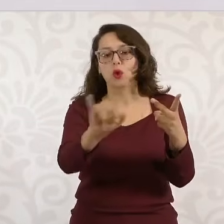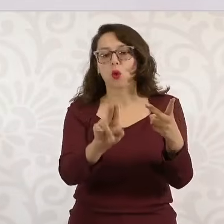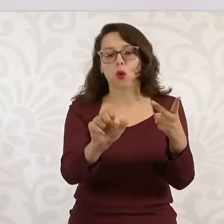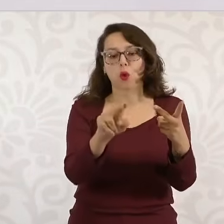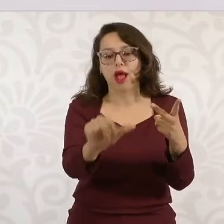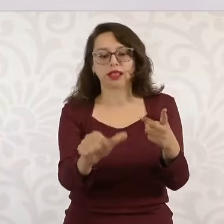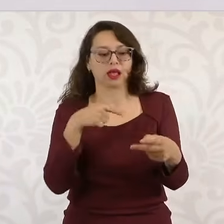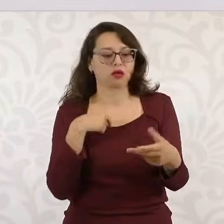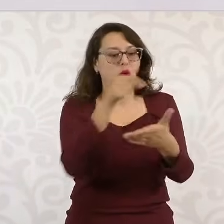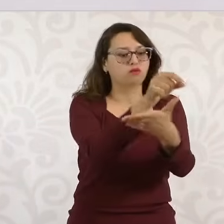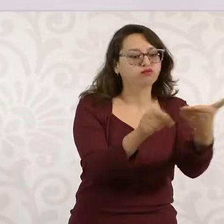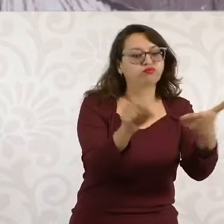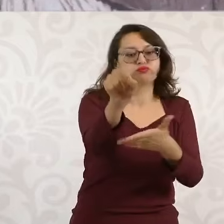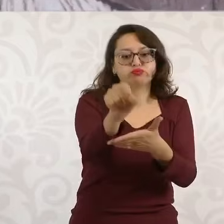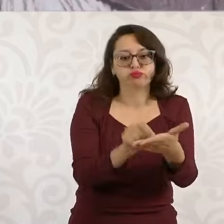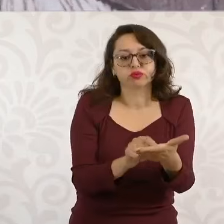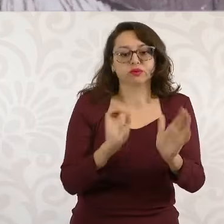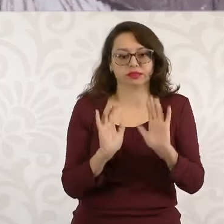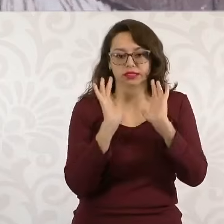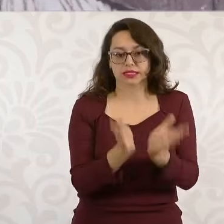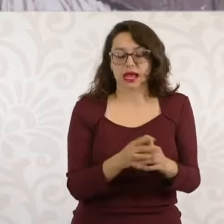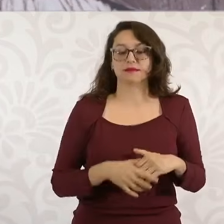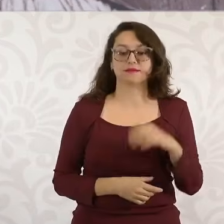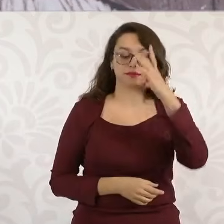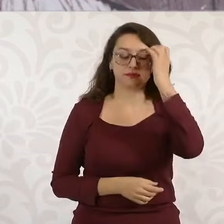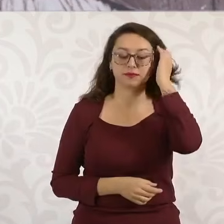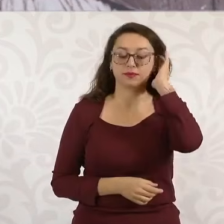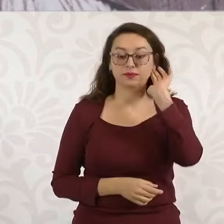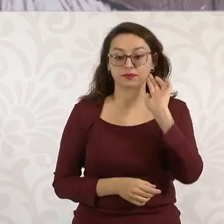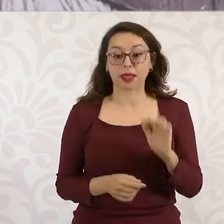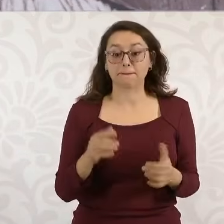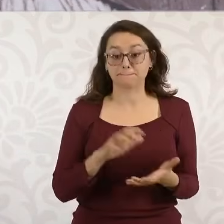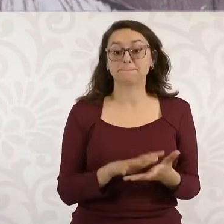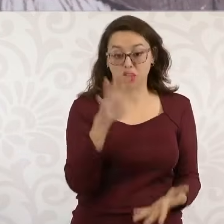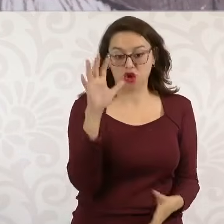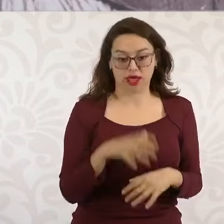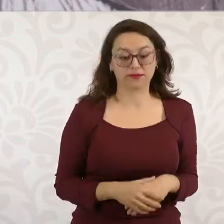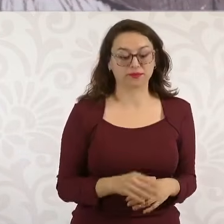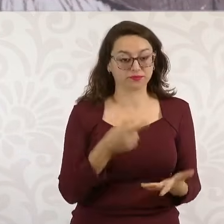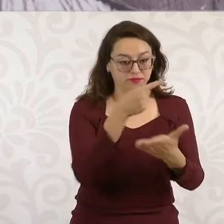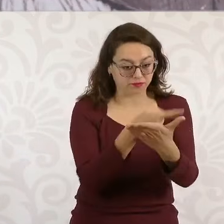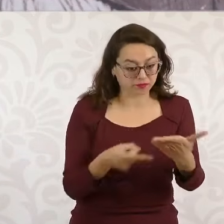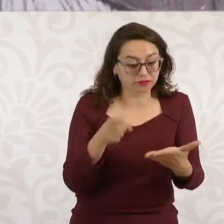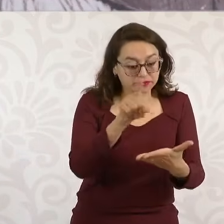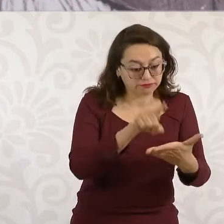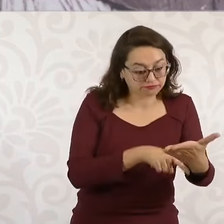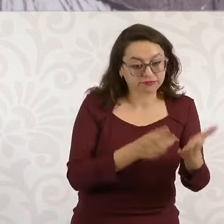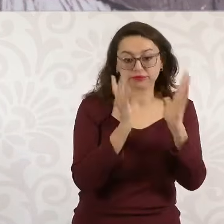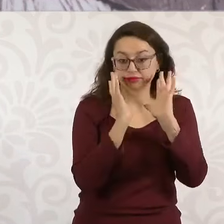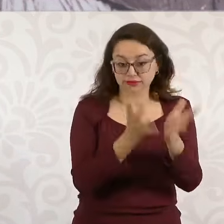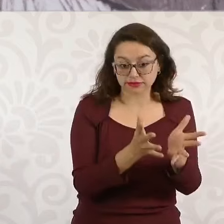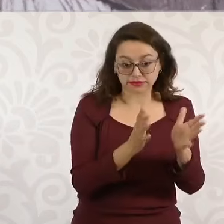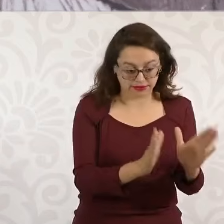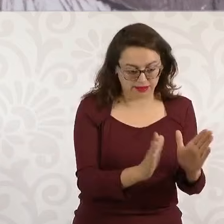tal, voto. Bueno, ya voté por el partido X. Entonces,